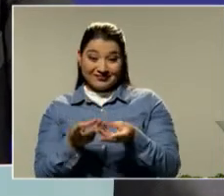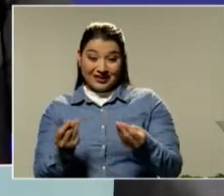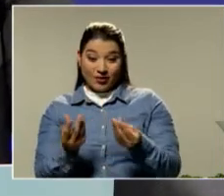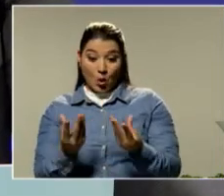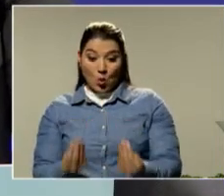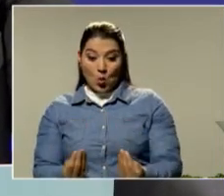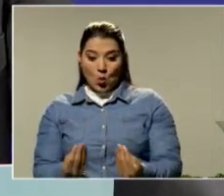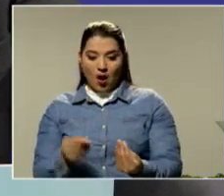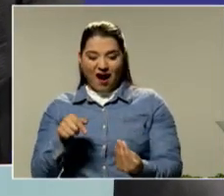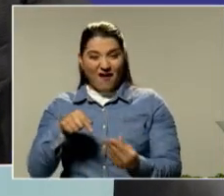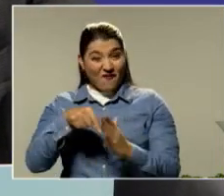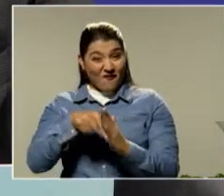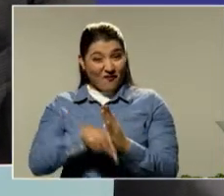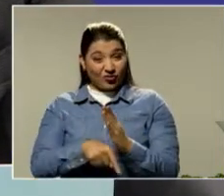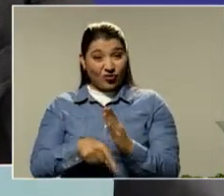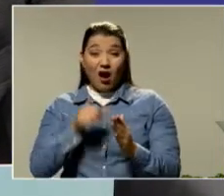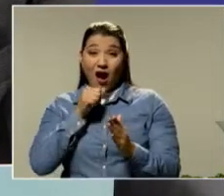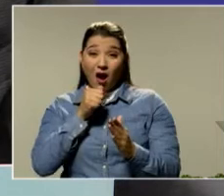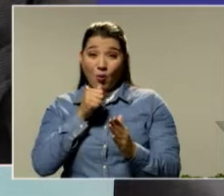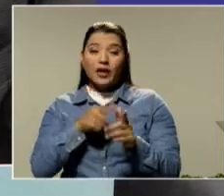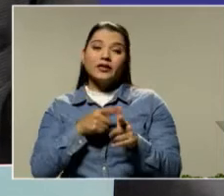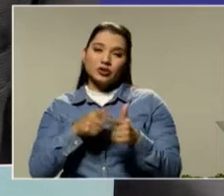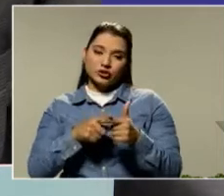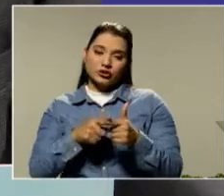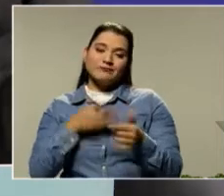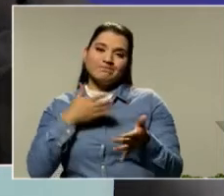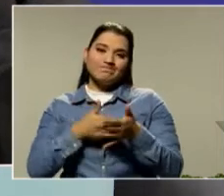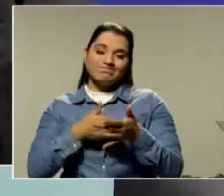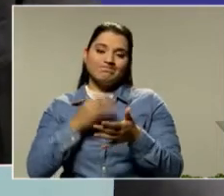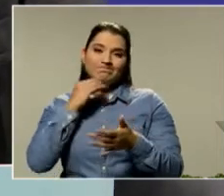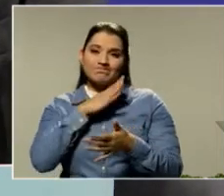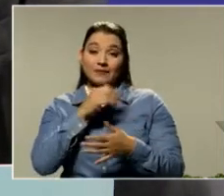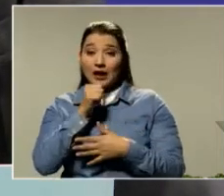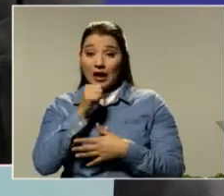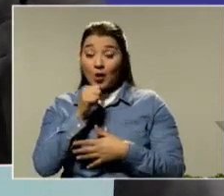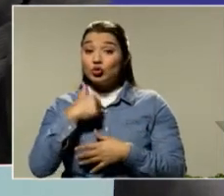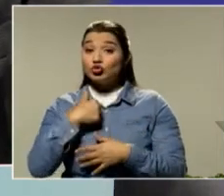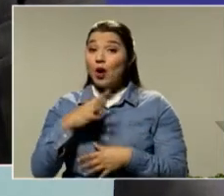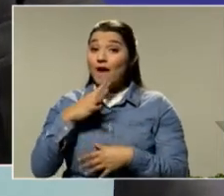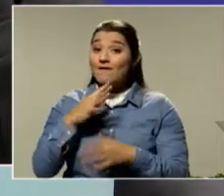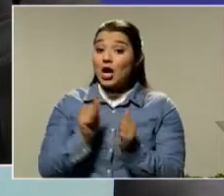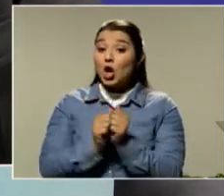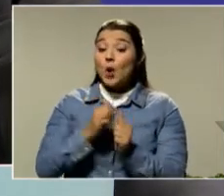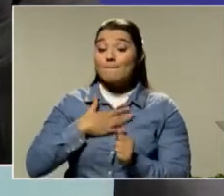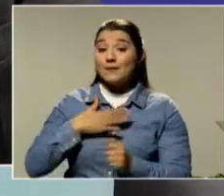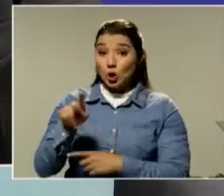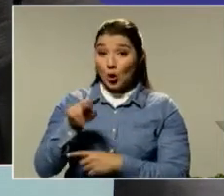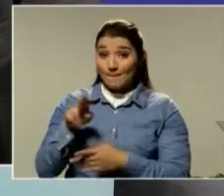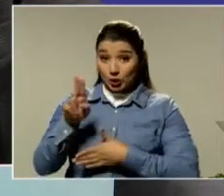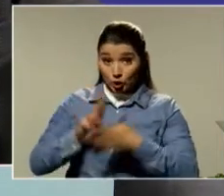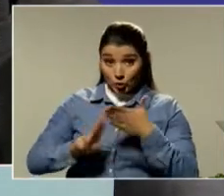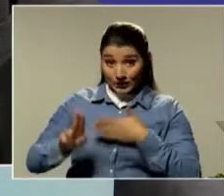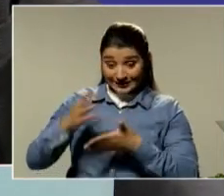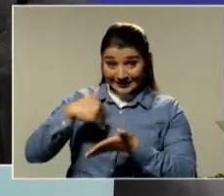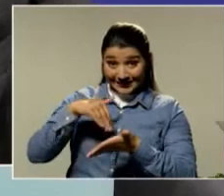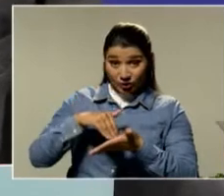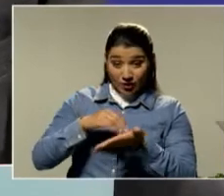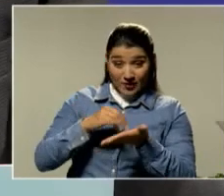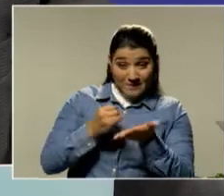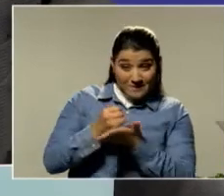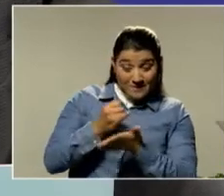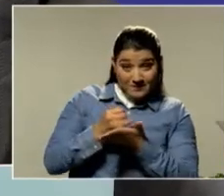yo lo conversé con mis compañeros de la universidad, del Centro de Investigación en Contaminación Ambiental, y llegamos a la conclusión